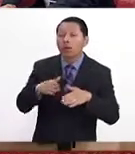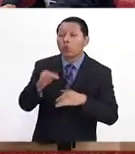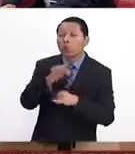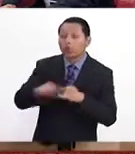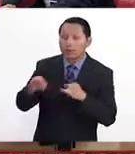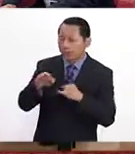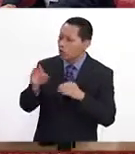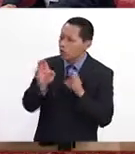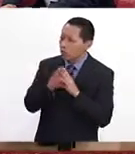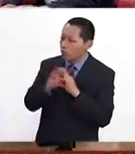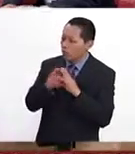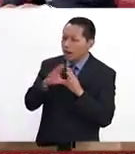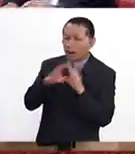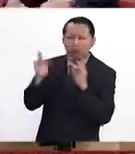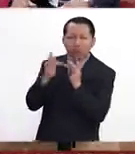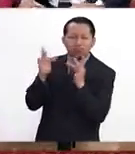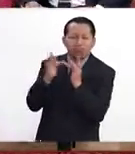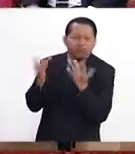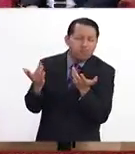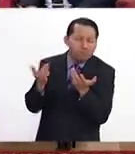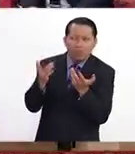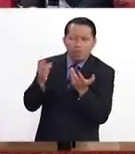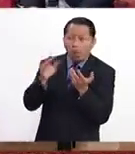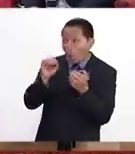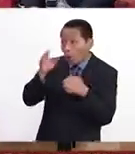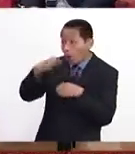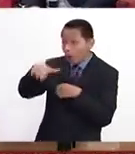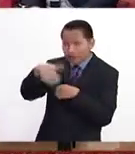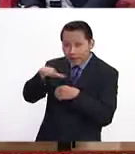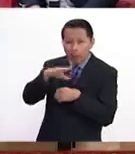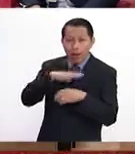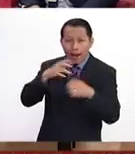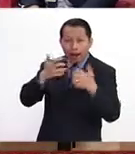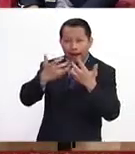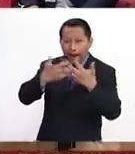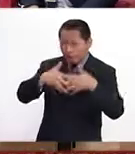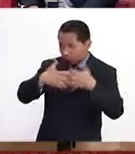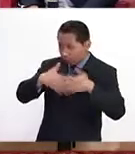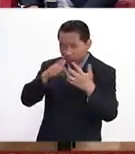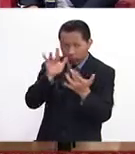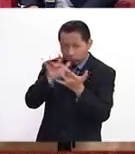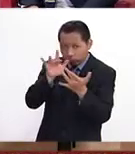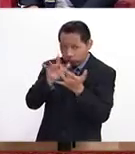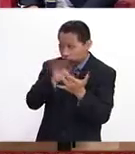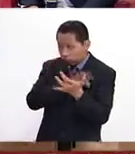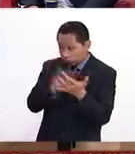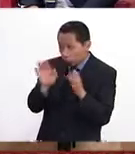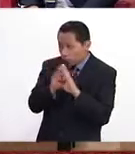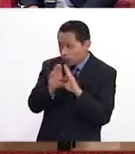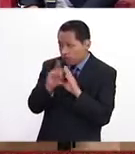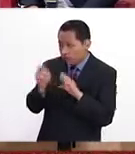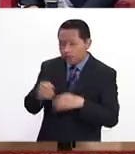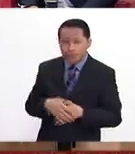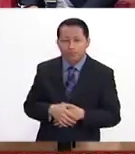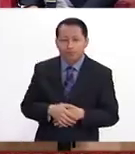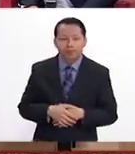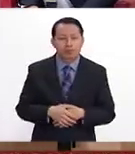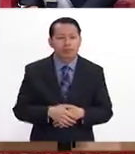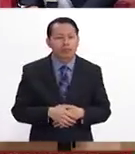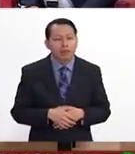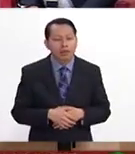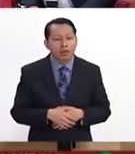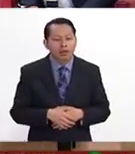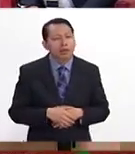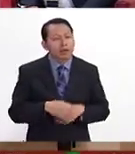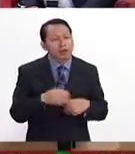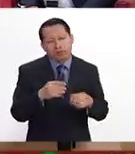vínculos tienen por ejemplo están buscando vínculos con las empresas en este tipo de carreras pues de de